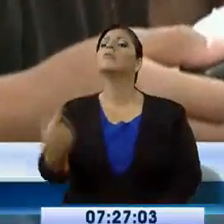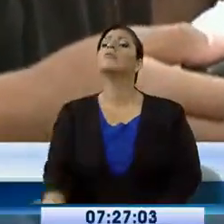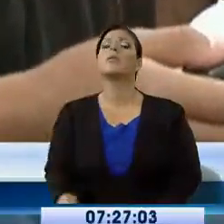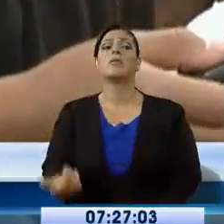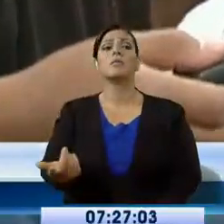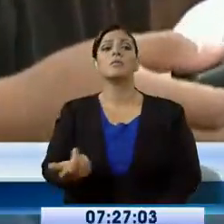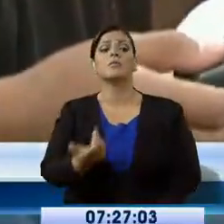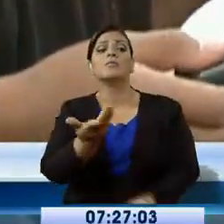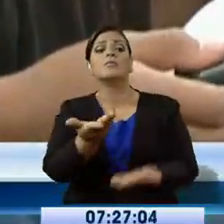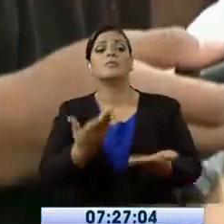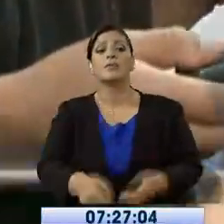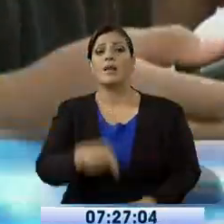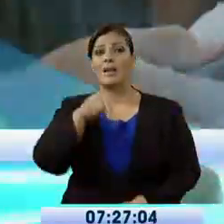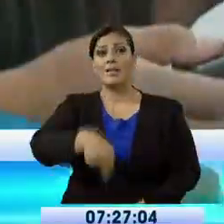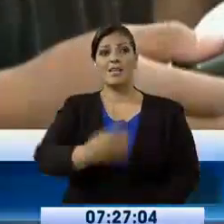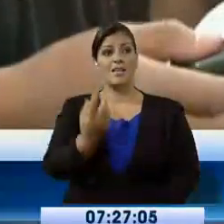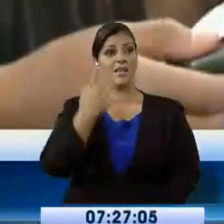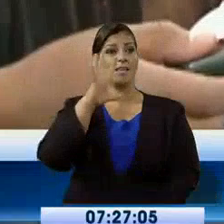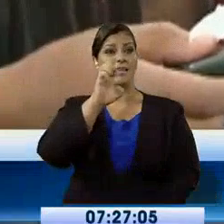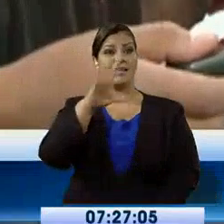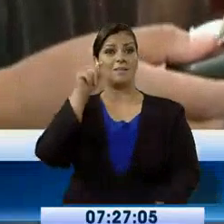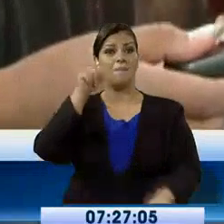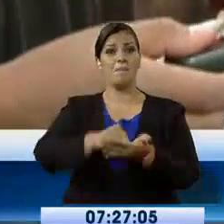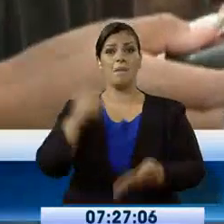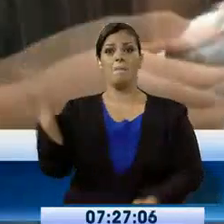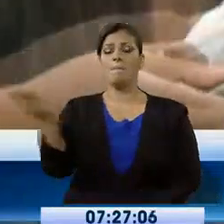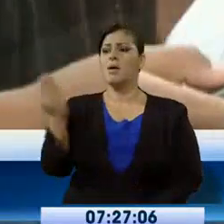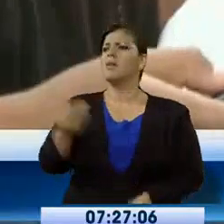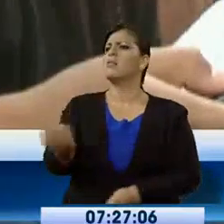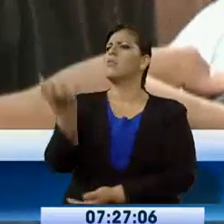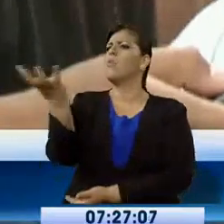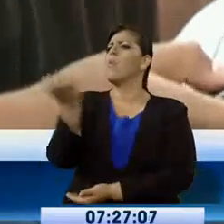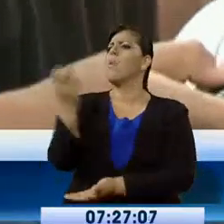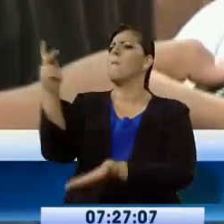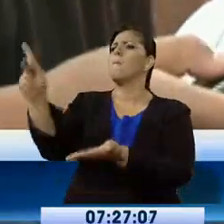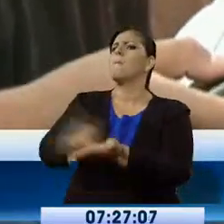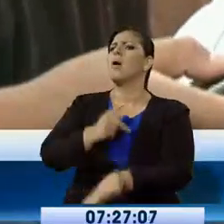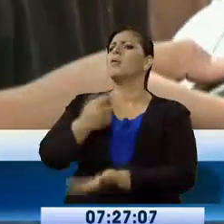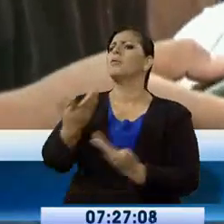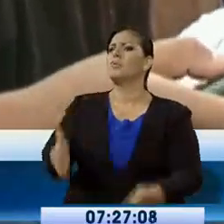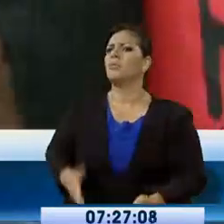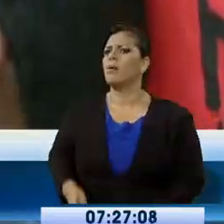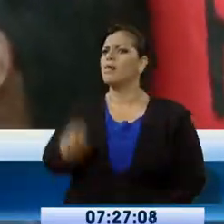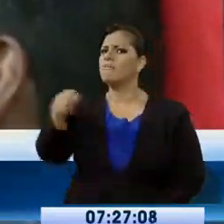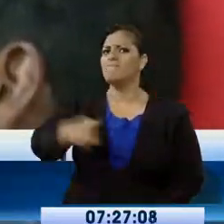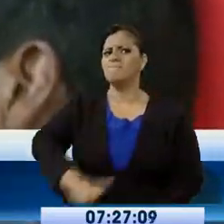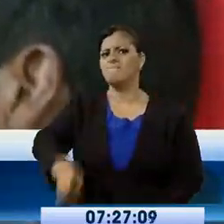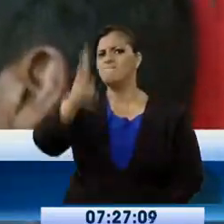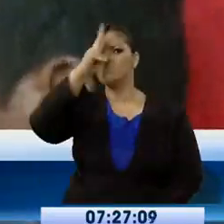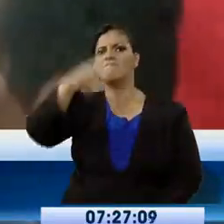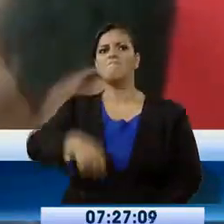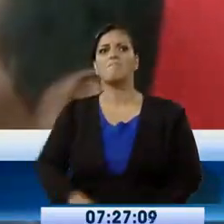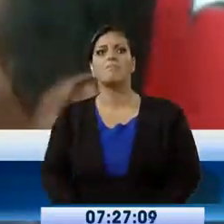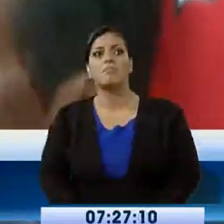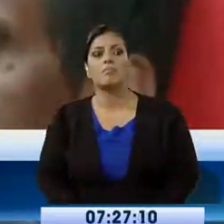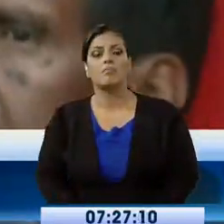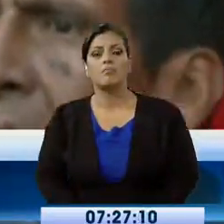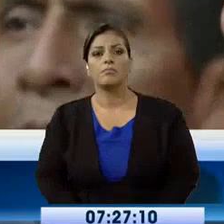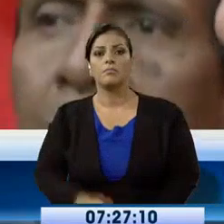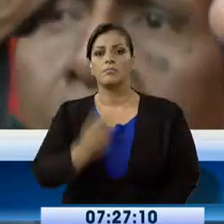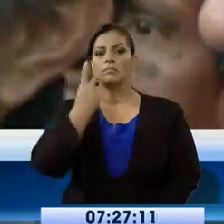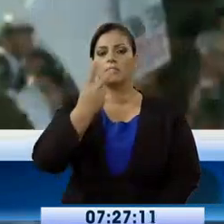jubilación, 3.000 docentes ya jubilados que no le pagan. Eso es explotación laboral. Pero a la movilización también llegaron